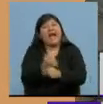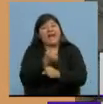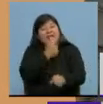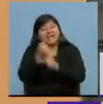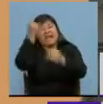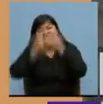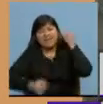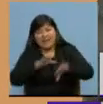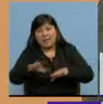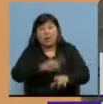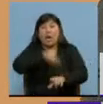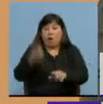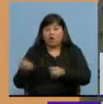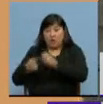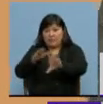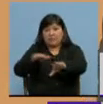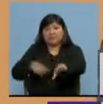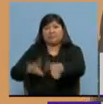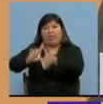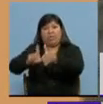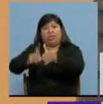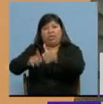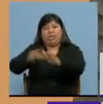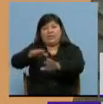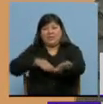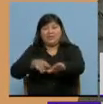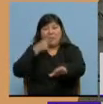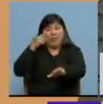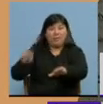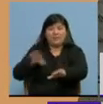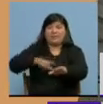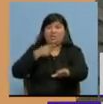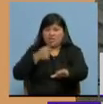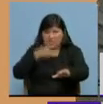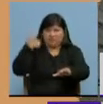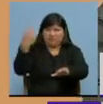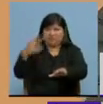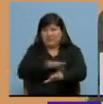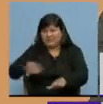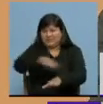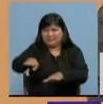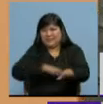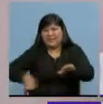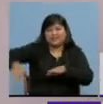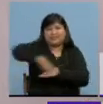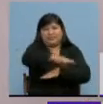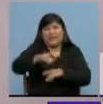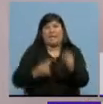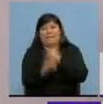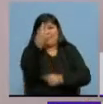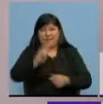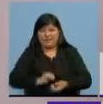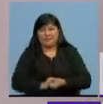con una puesta a punto de buscar algo que sobre el final de carrera me dé la posibilidad de avanzar. queríamos aprovecharlo justamente, Guillermo, de hablar de esta